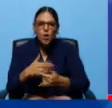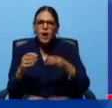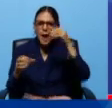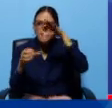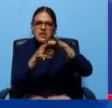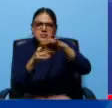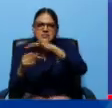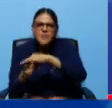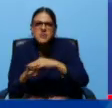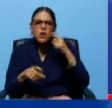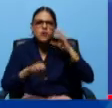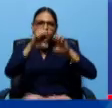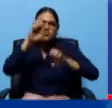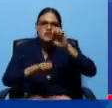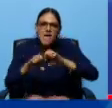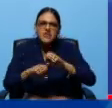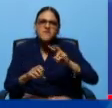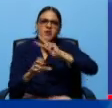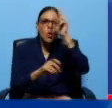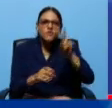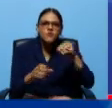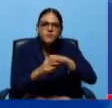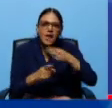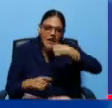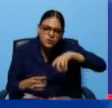Semillero Científico de Venezuela.